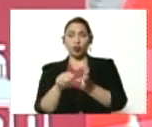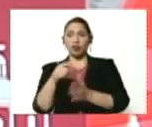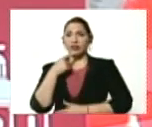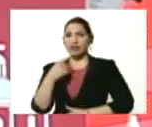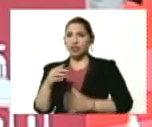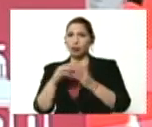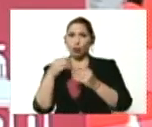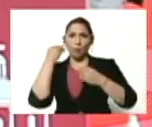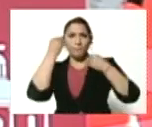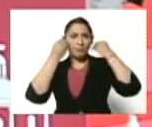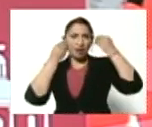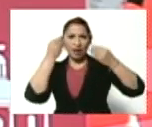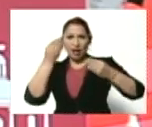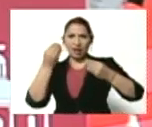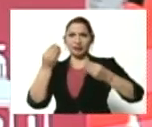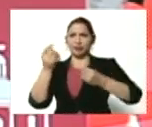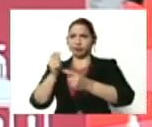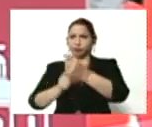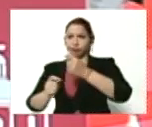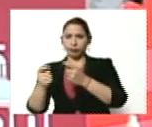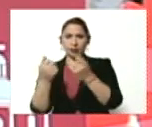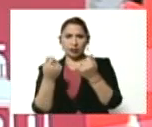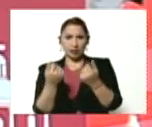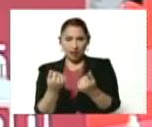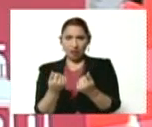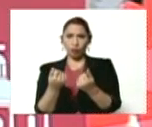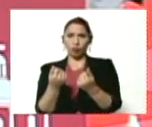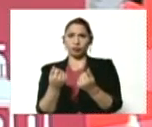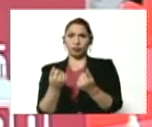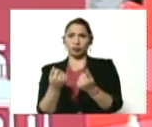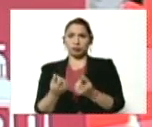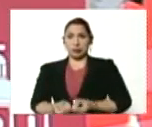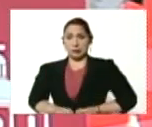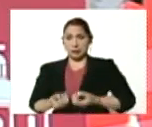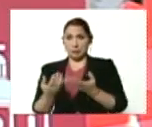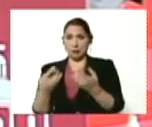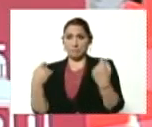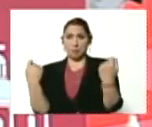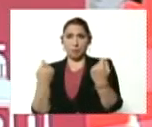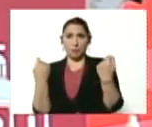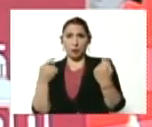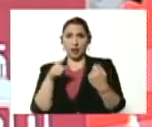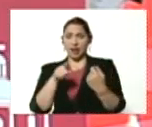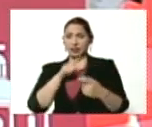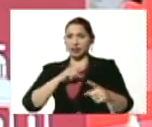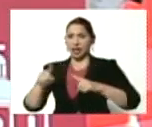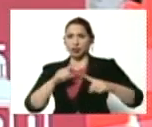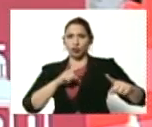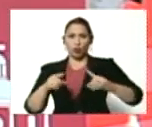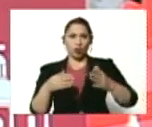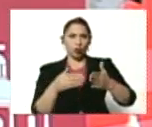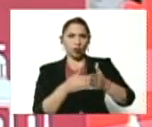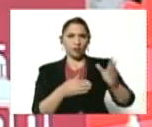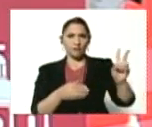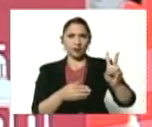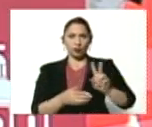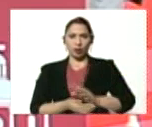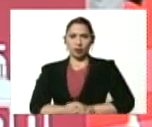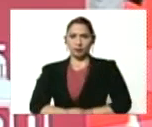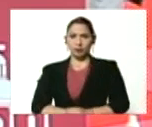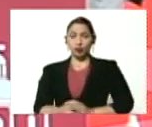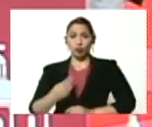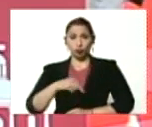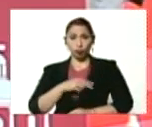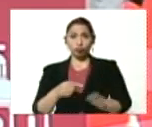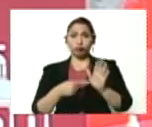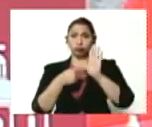planes de intercambio de dinero que se dio para promover estas acciones contra Venezuela. Y mostramos